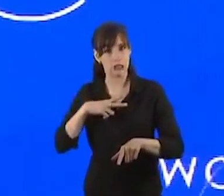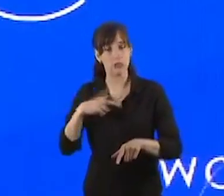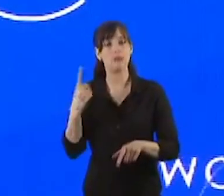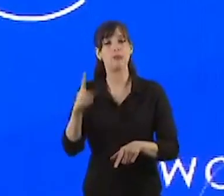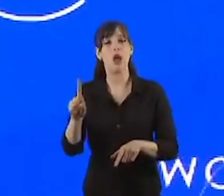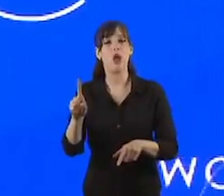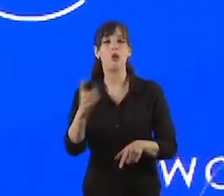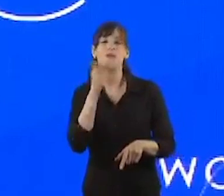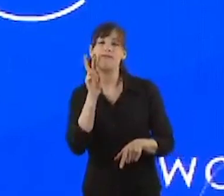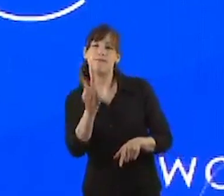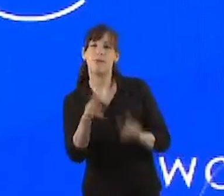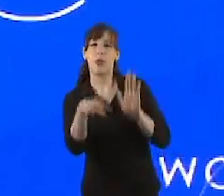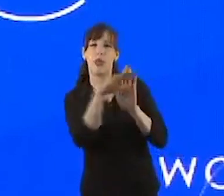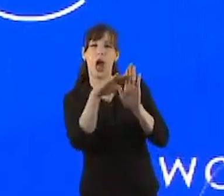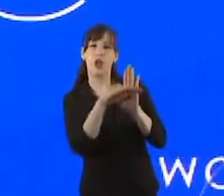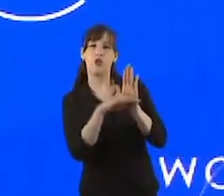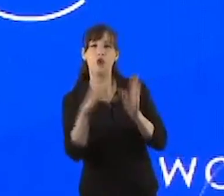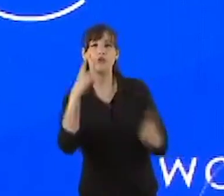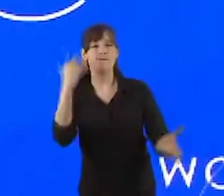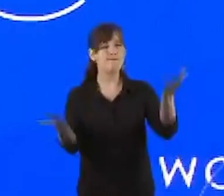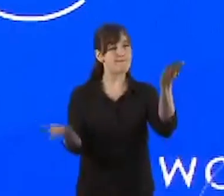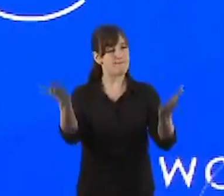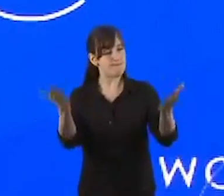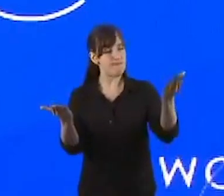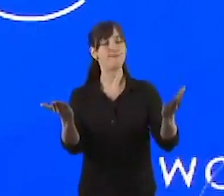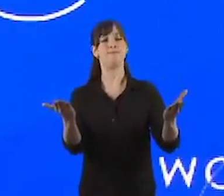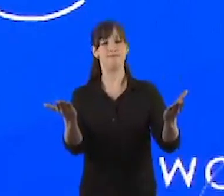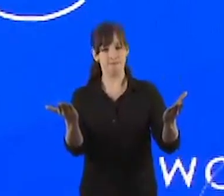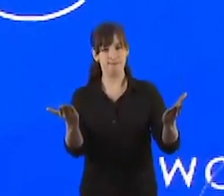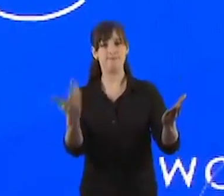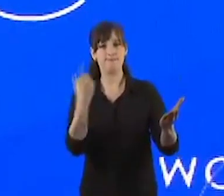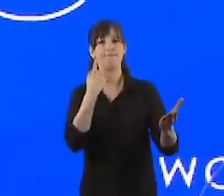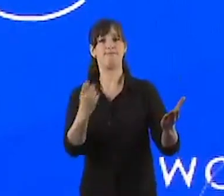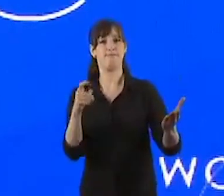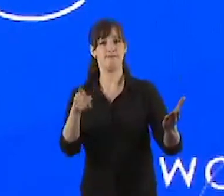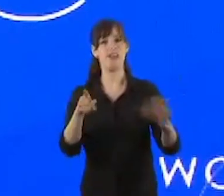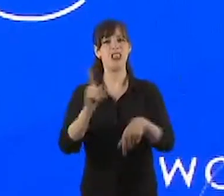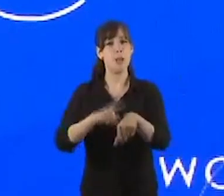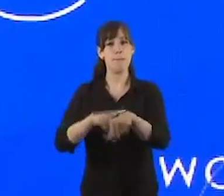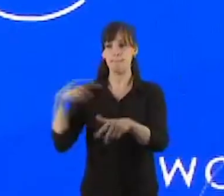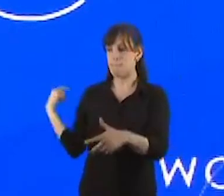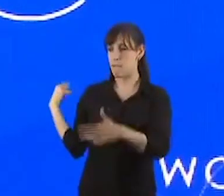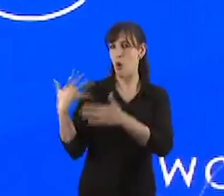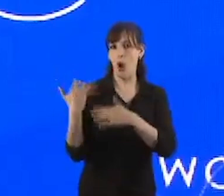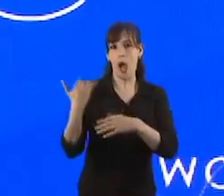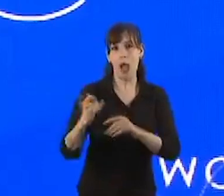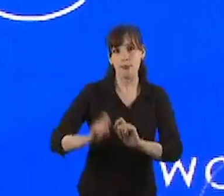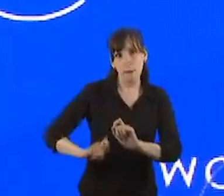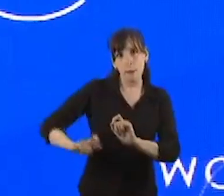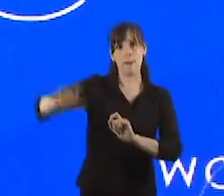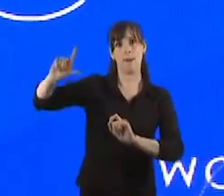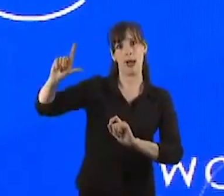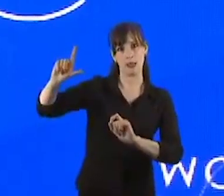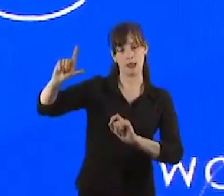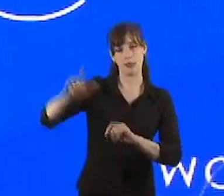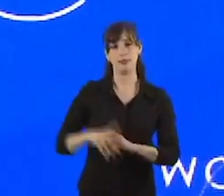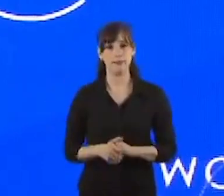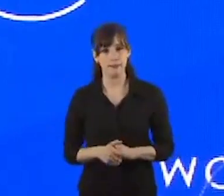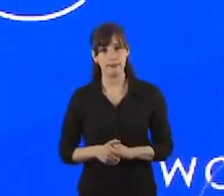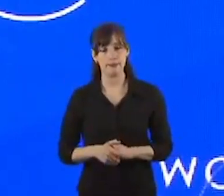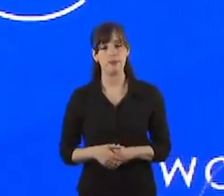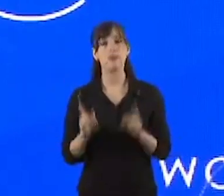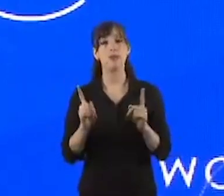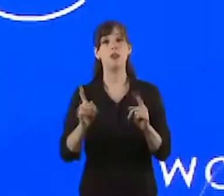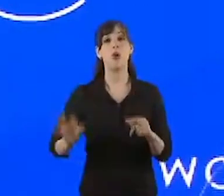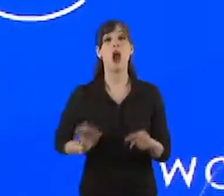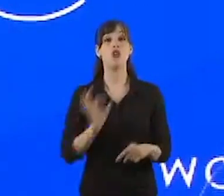datos, lo que se observa es que el crecimiento se viene acelerando a lo largo de todo el periodo. Durante todo el periodo comprendido entre el